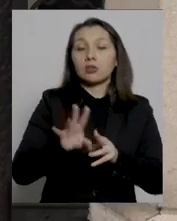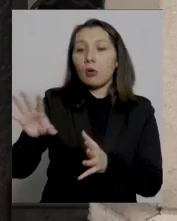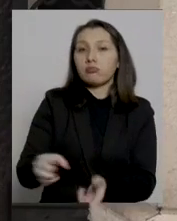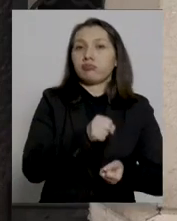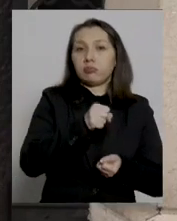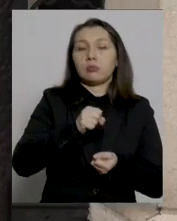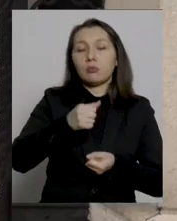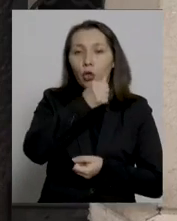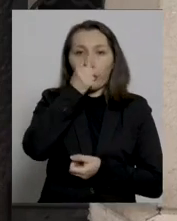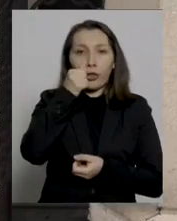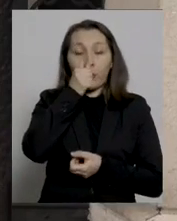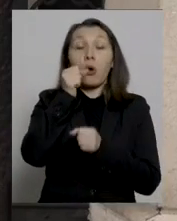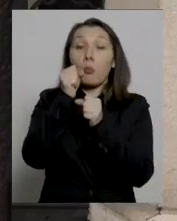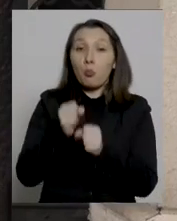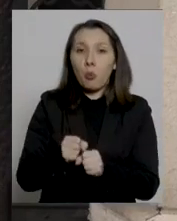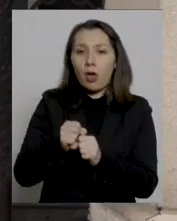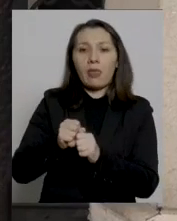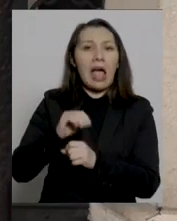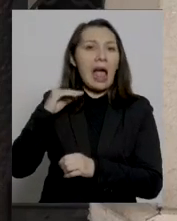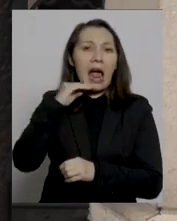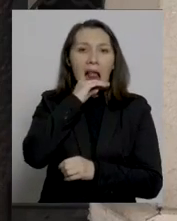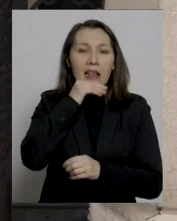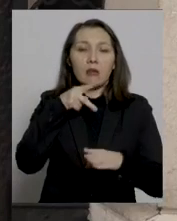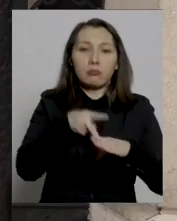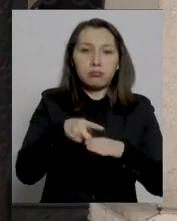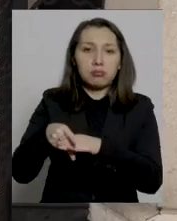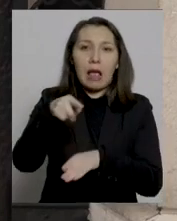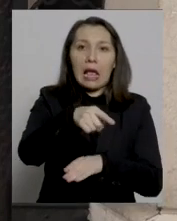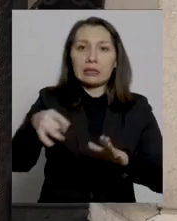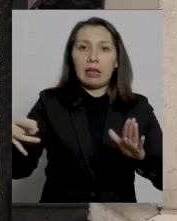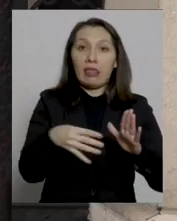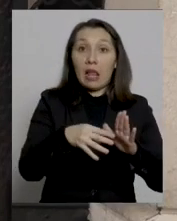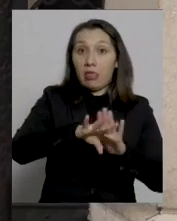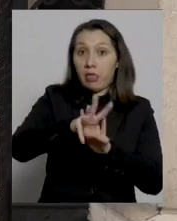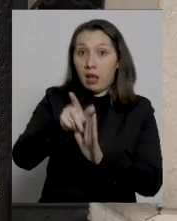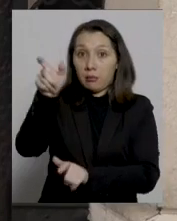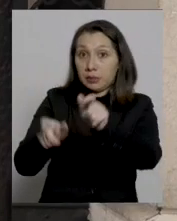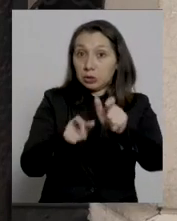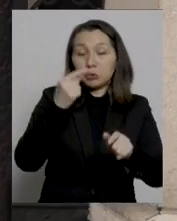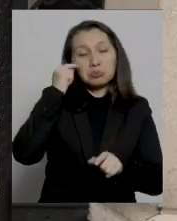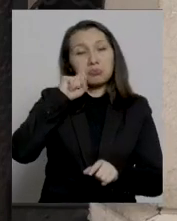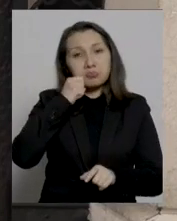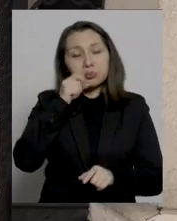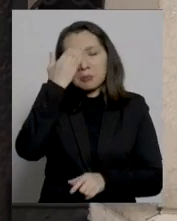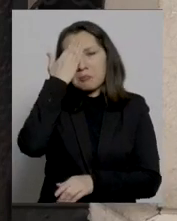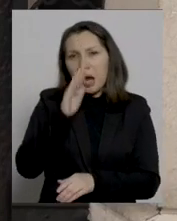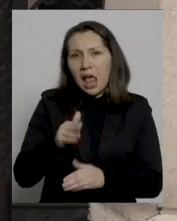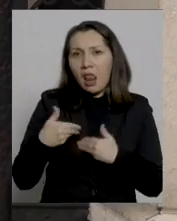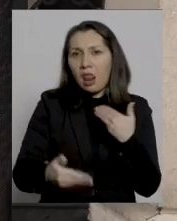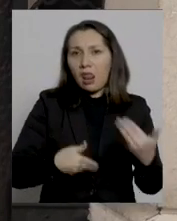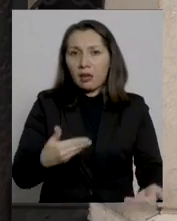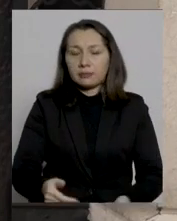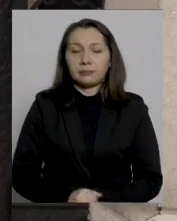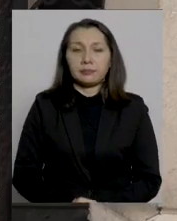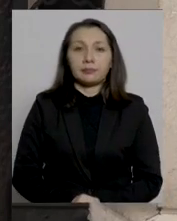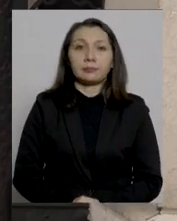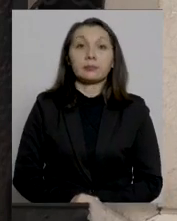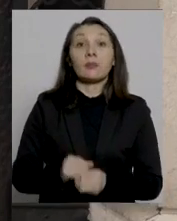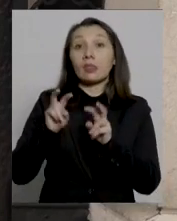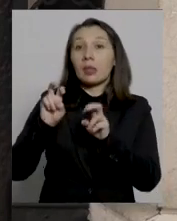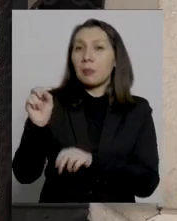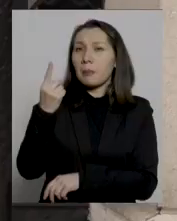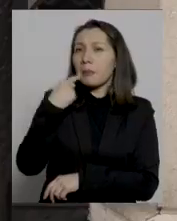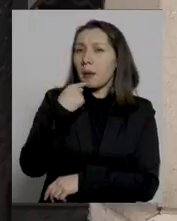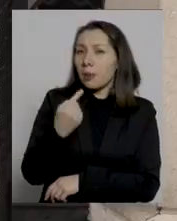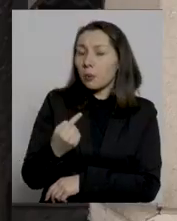incauten droga y que puedan reducir la acción de estos delitos, de estos delincuentes que causan tanto daño. Bien, ahí están